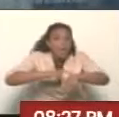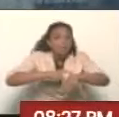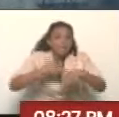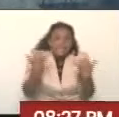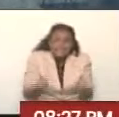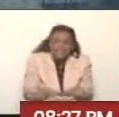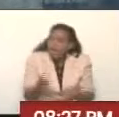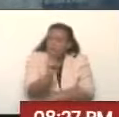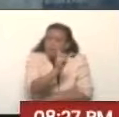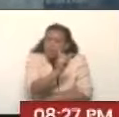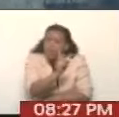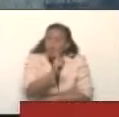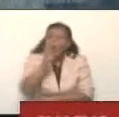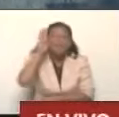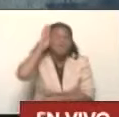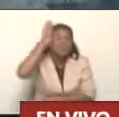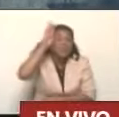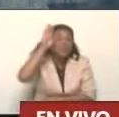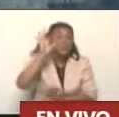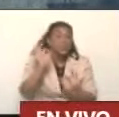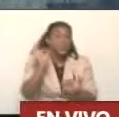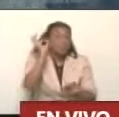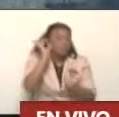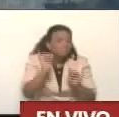el presente. Miremos más allá.